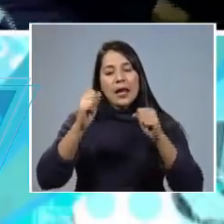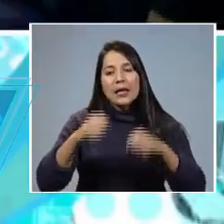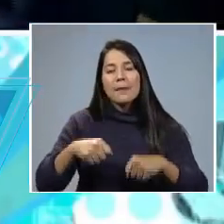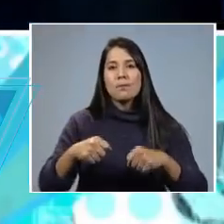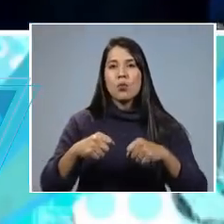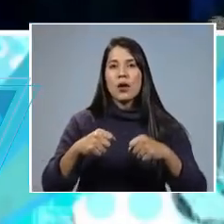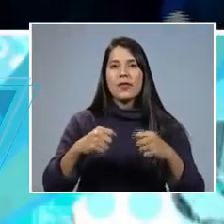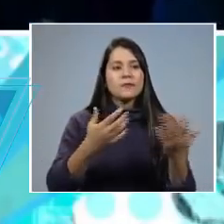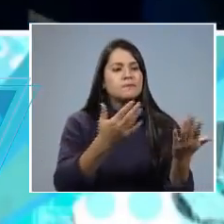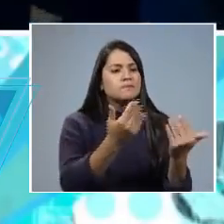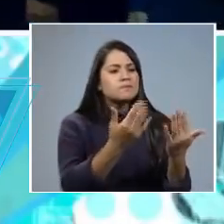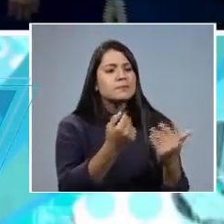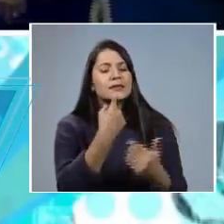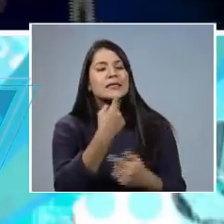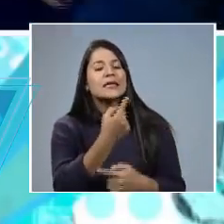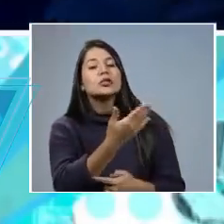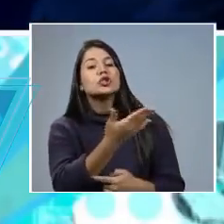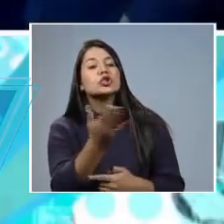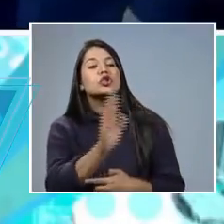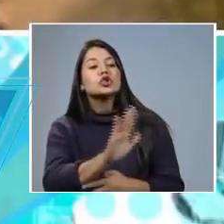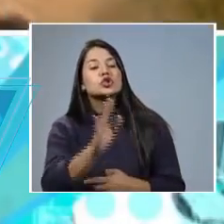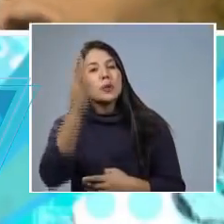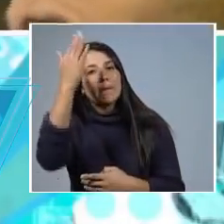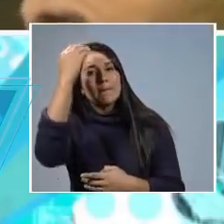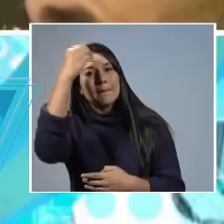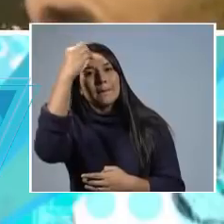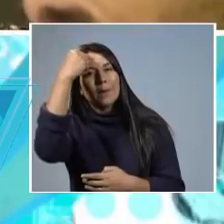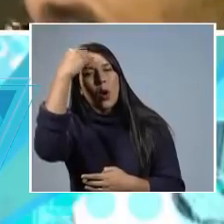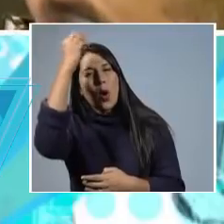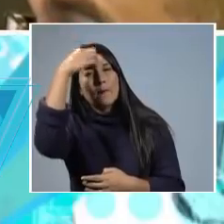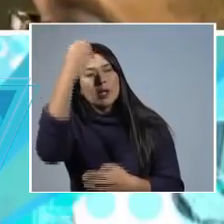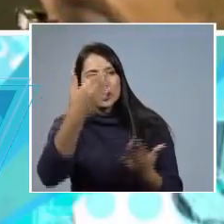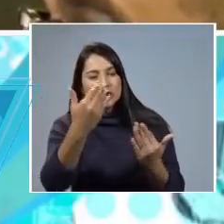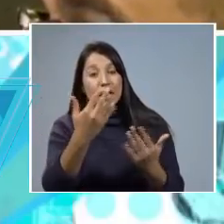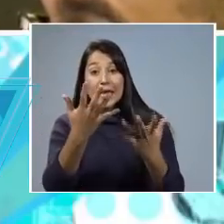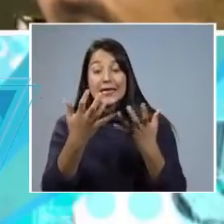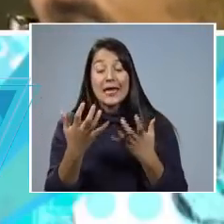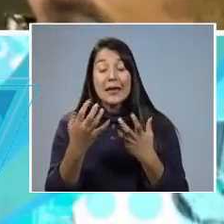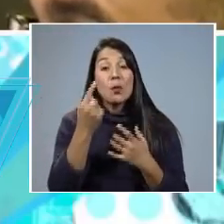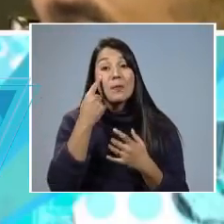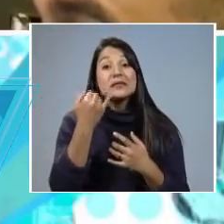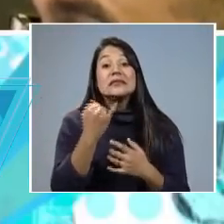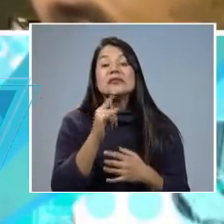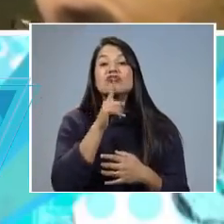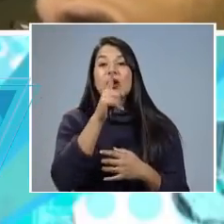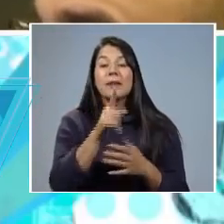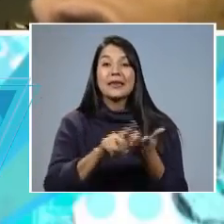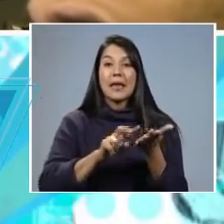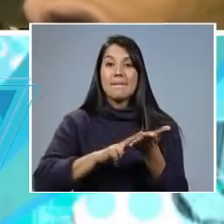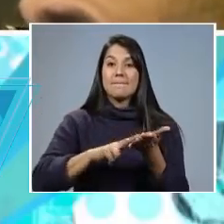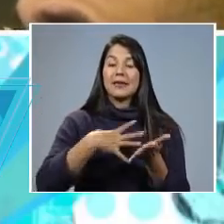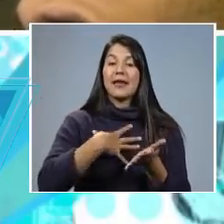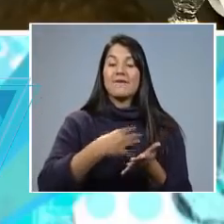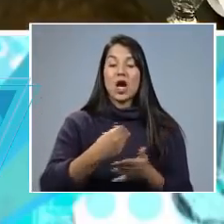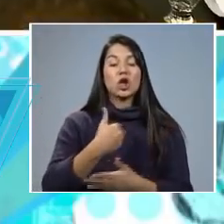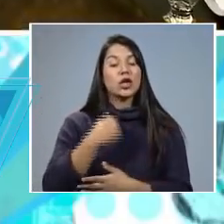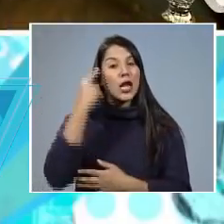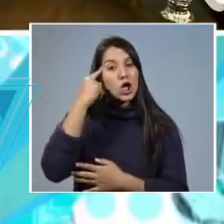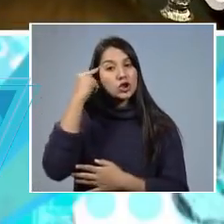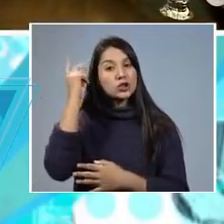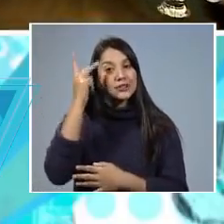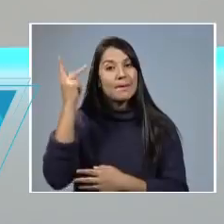decir, que digan qué es lo que están pensando realmente. Queremos ver si Liberación realmente tiene la conciencia política de que el Estado tiene que